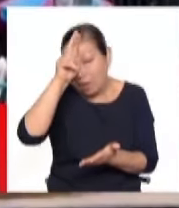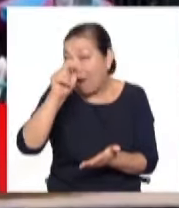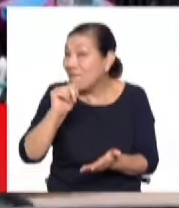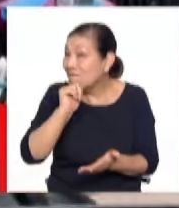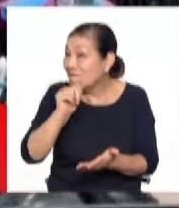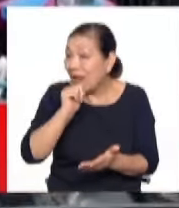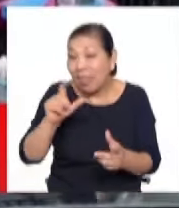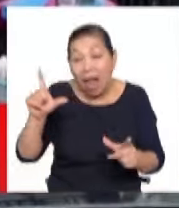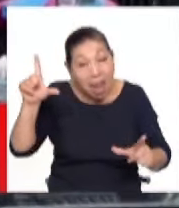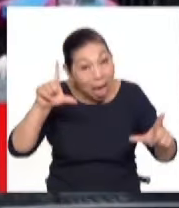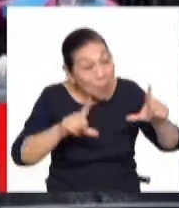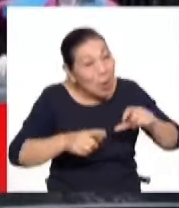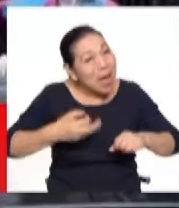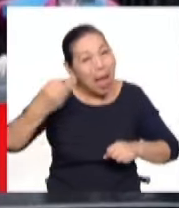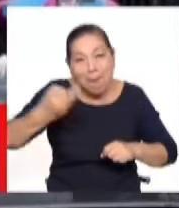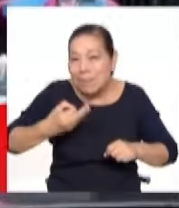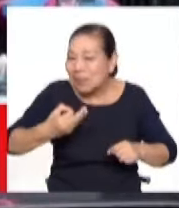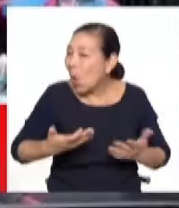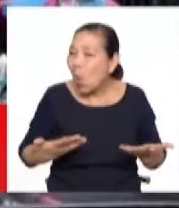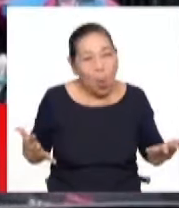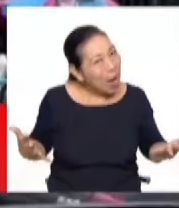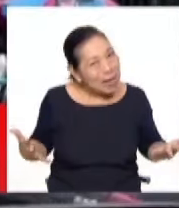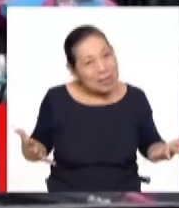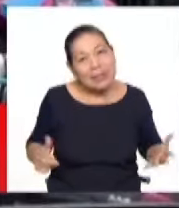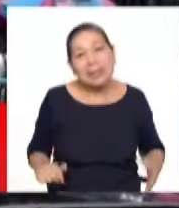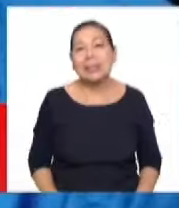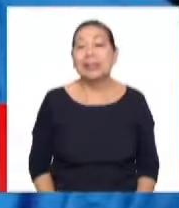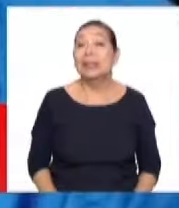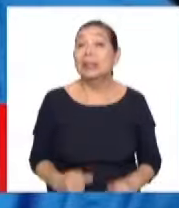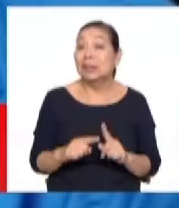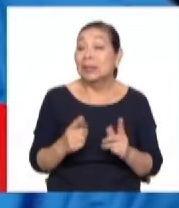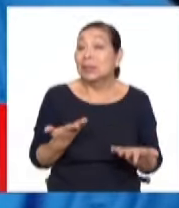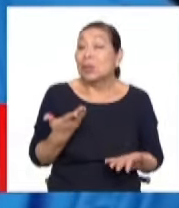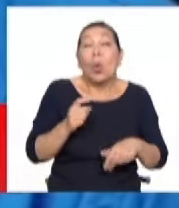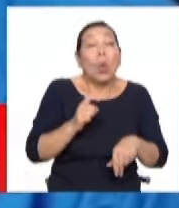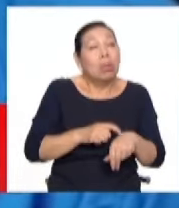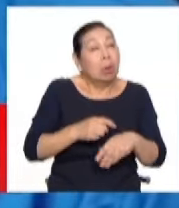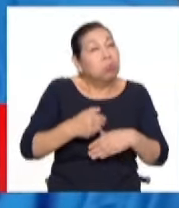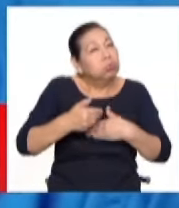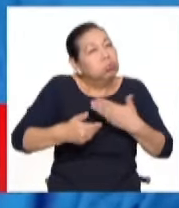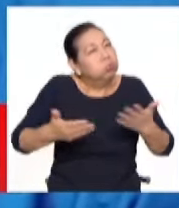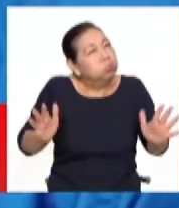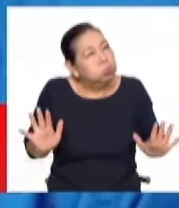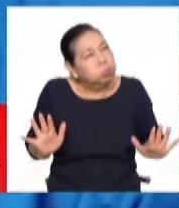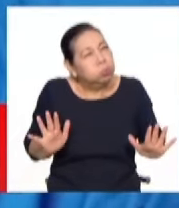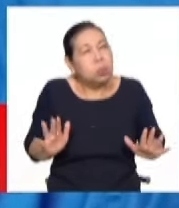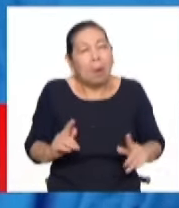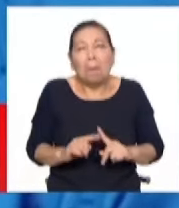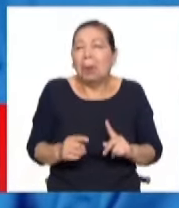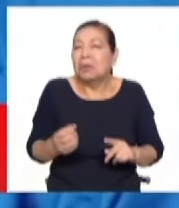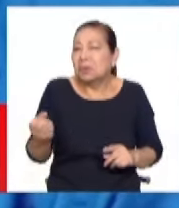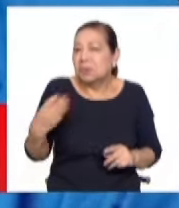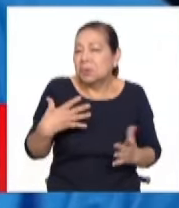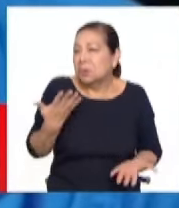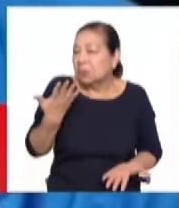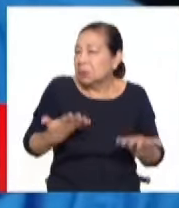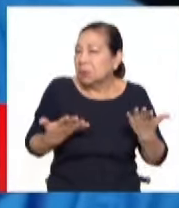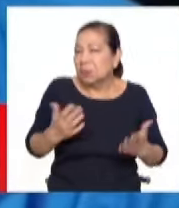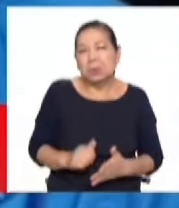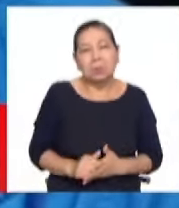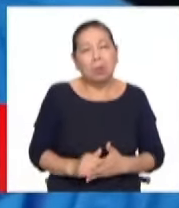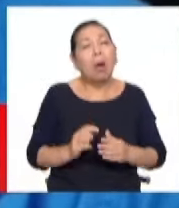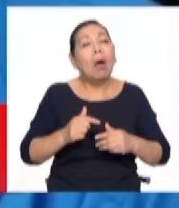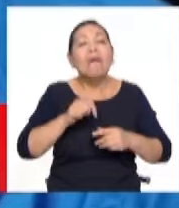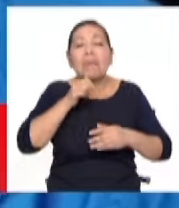carece de un laboratorio para estos menesteres y esto toma un tiempo probablemente Ellos nos han indicado que es un tiempo